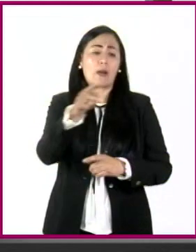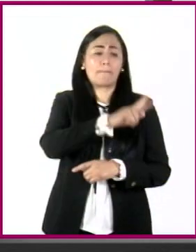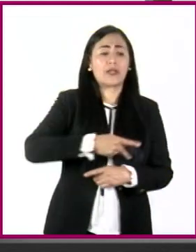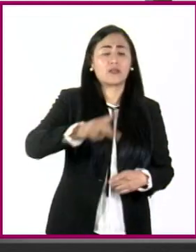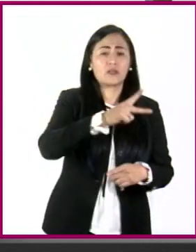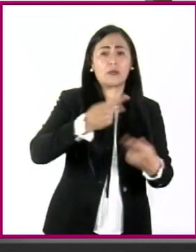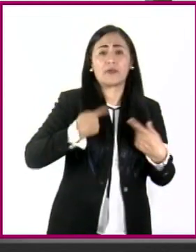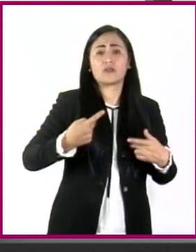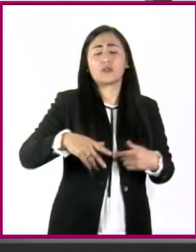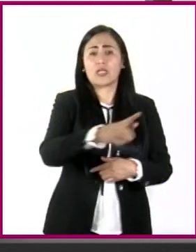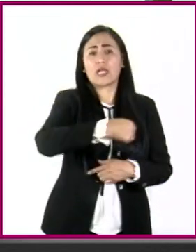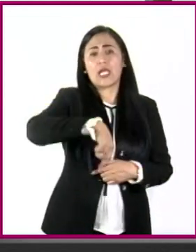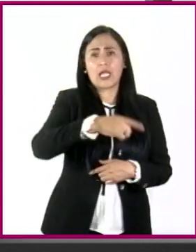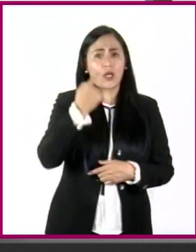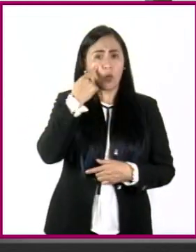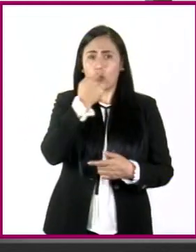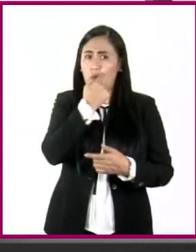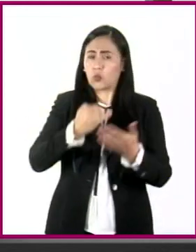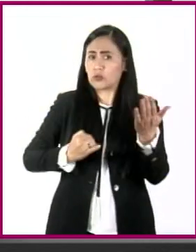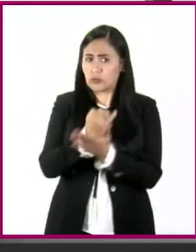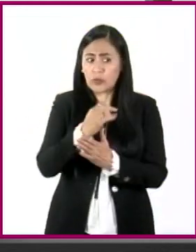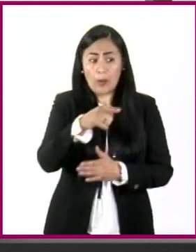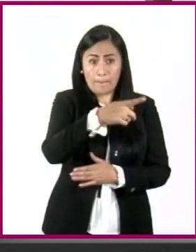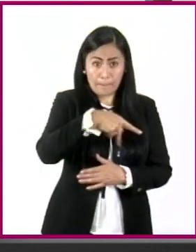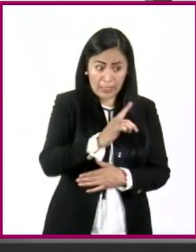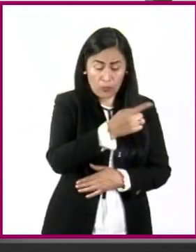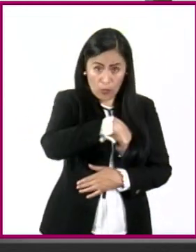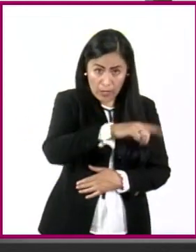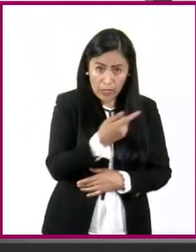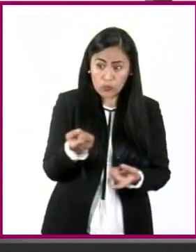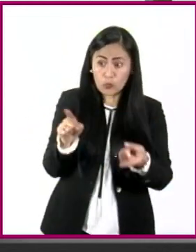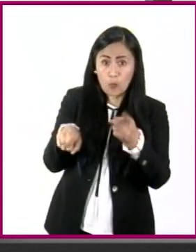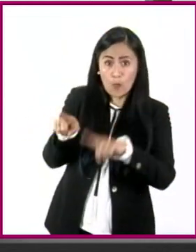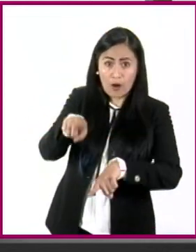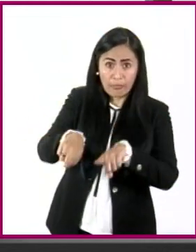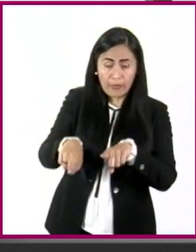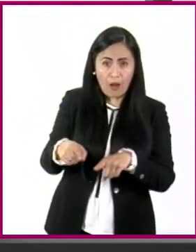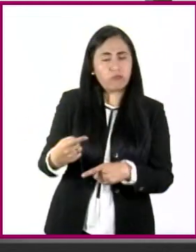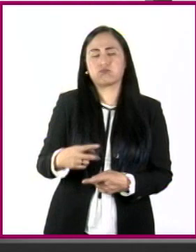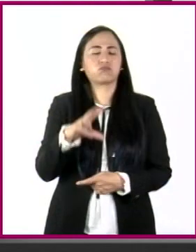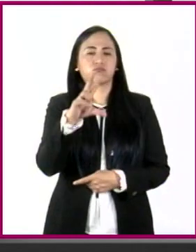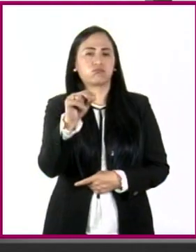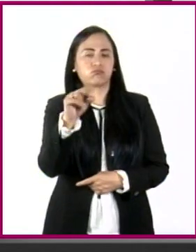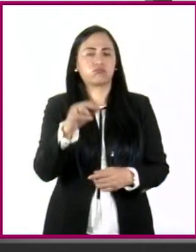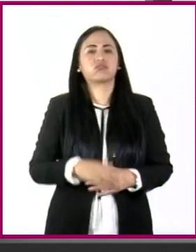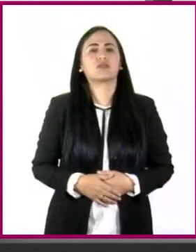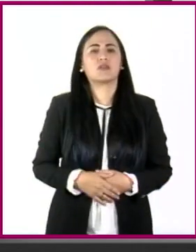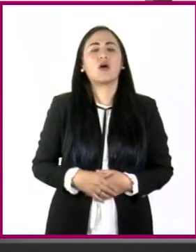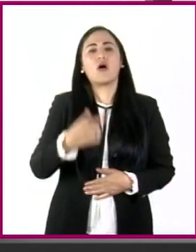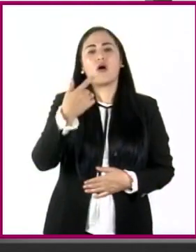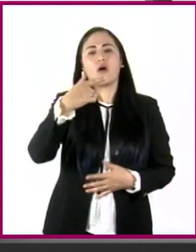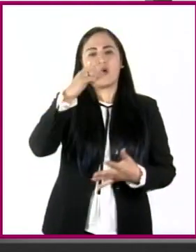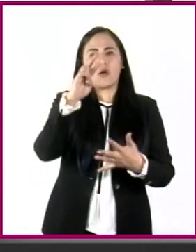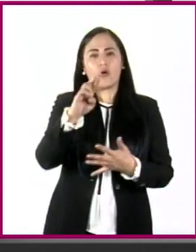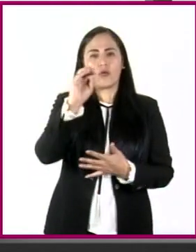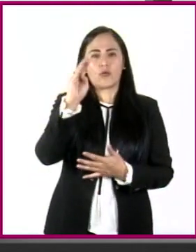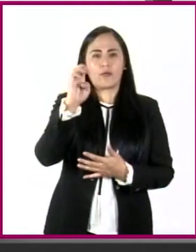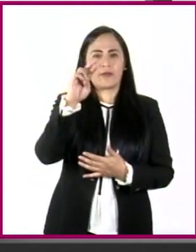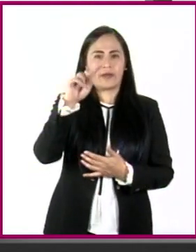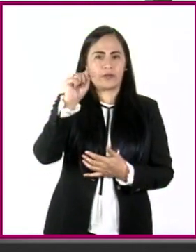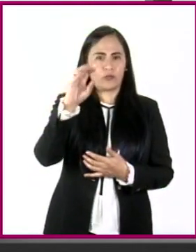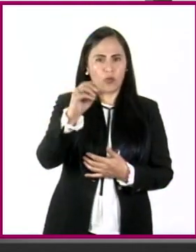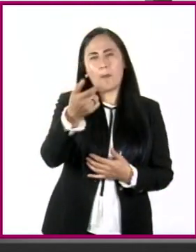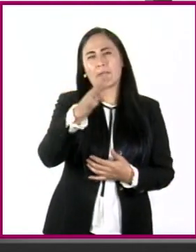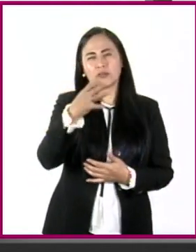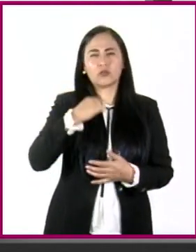pueblo. Sin embargo, no es este quien lo ejerce. Al respecto, Norberto Bobbio señala que esta figura democrática se consolida durante el